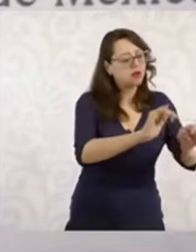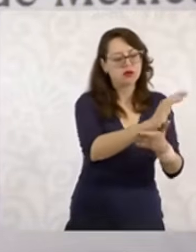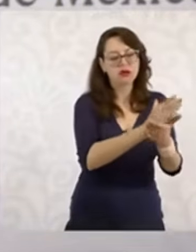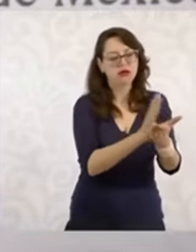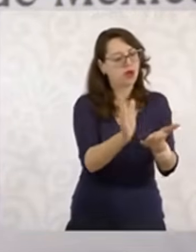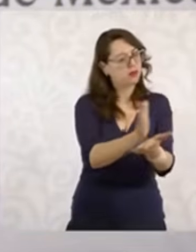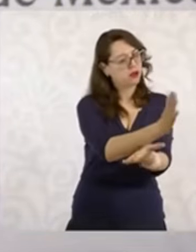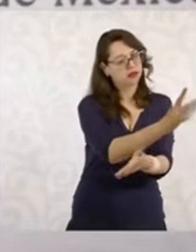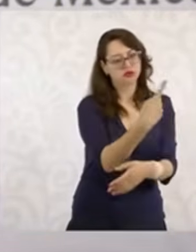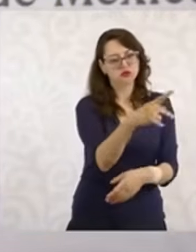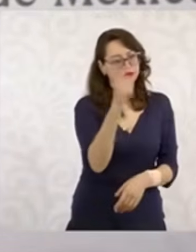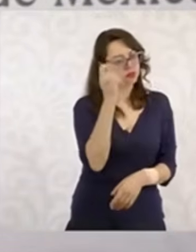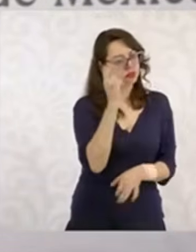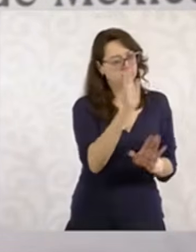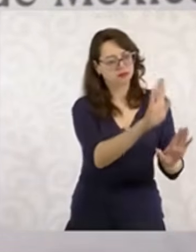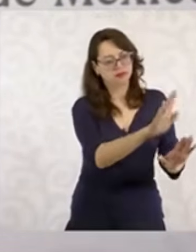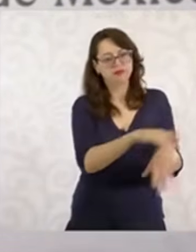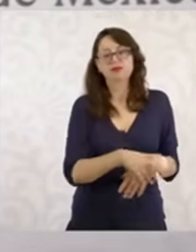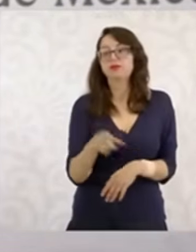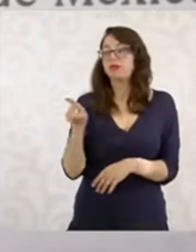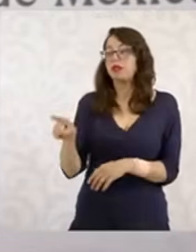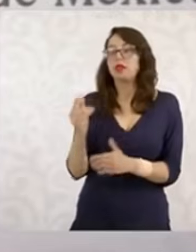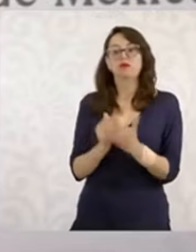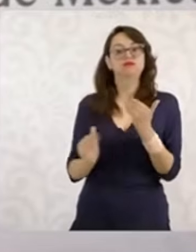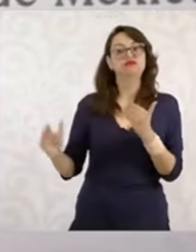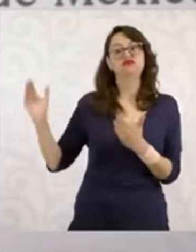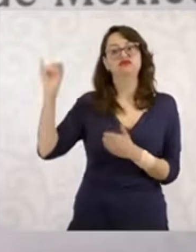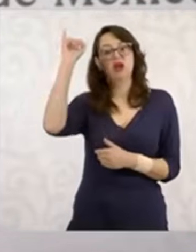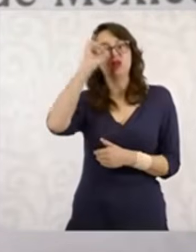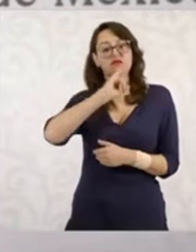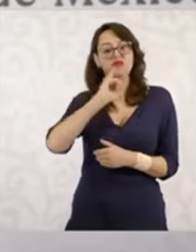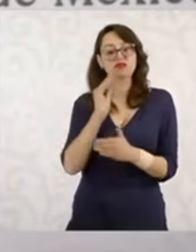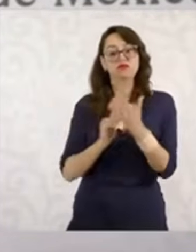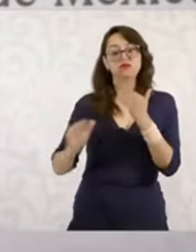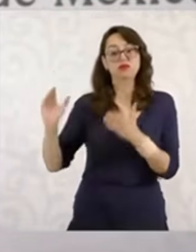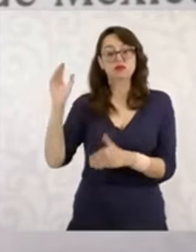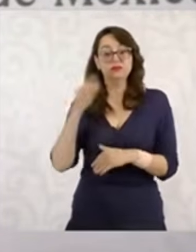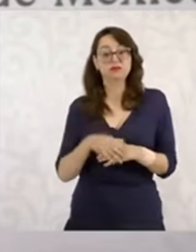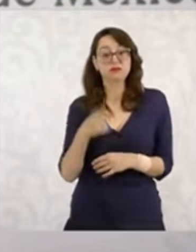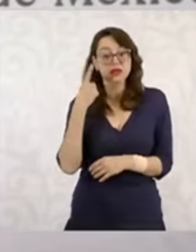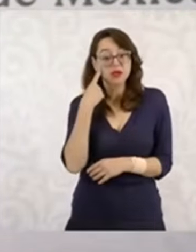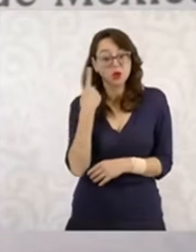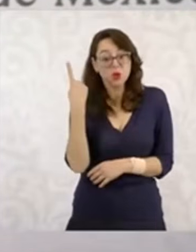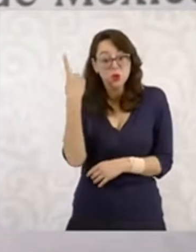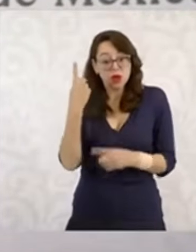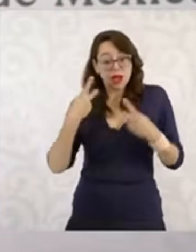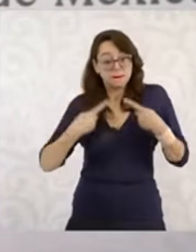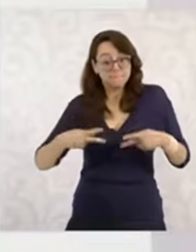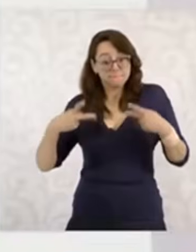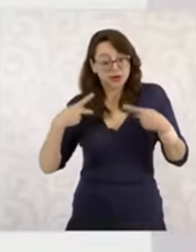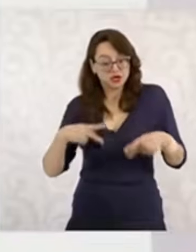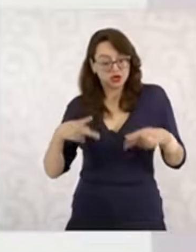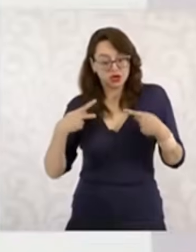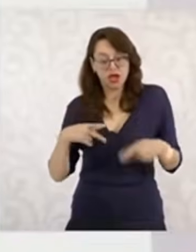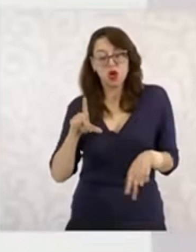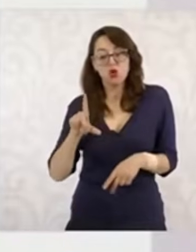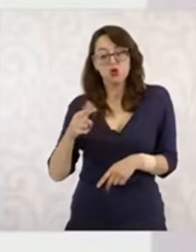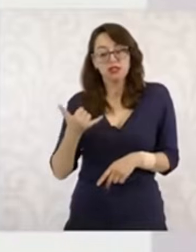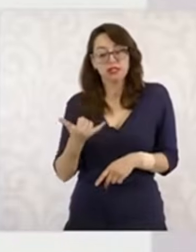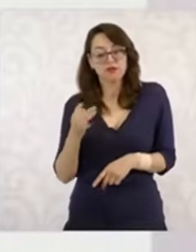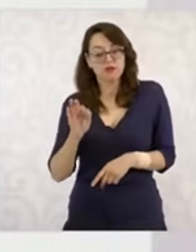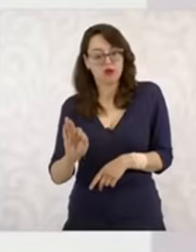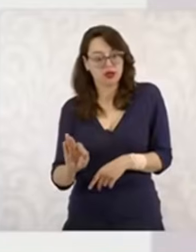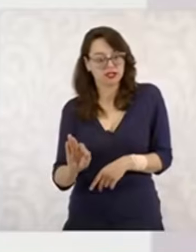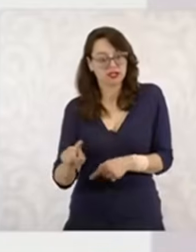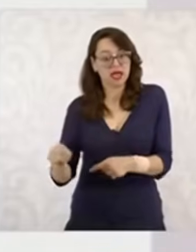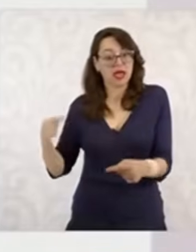mandos. Imagínense que de Luz y Fuerza hay una persona que recibe hasta la fecha 1